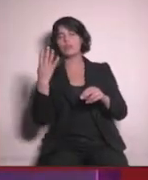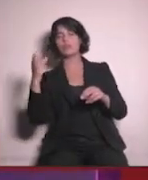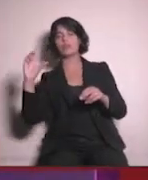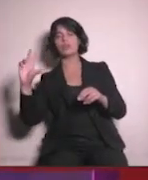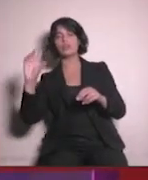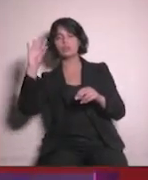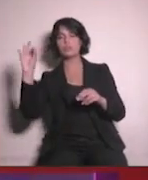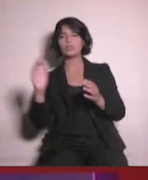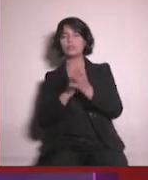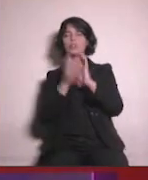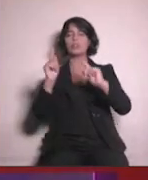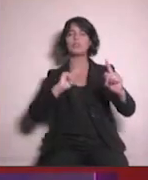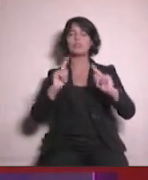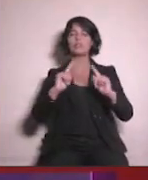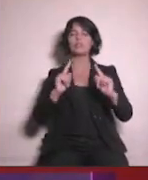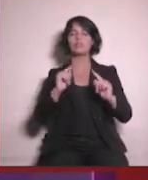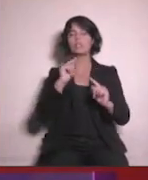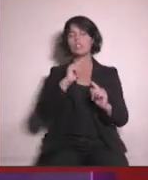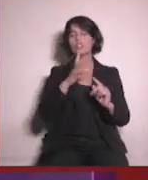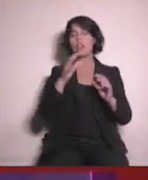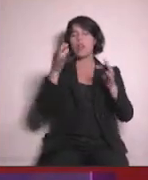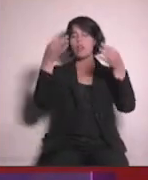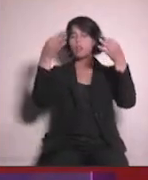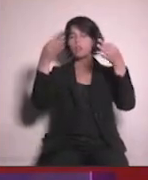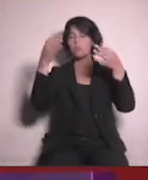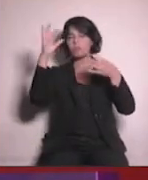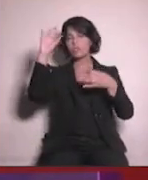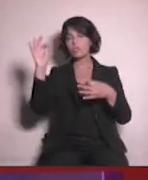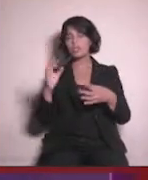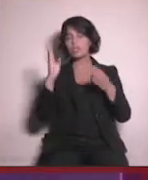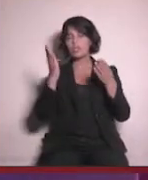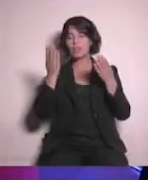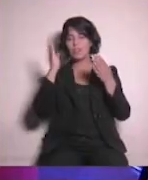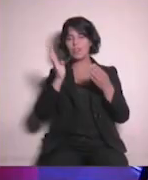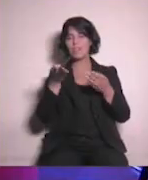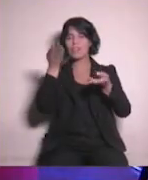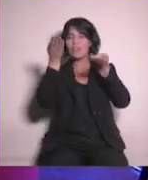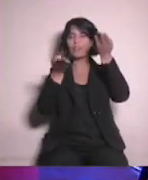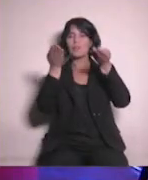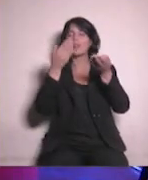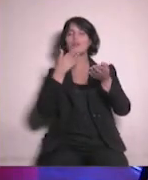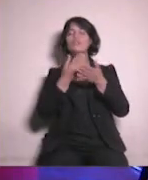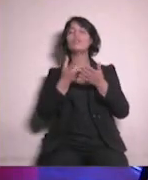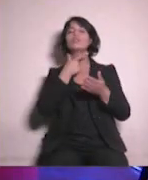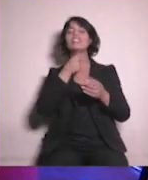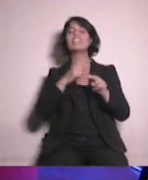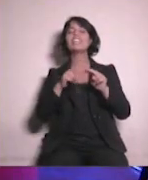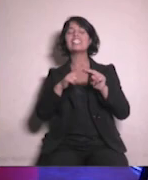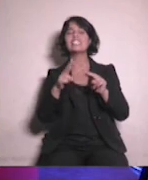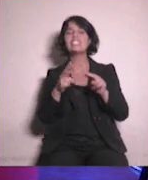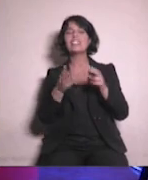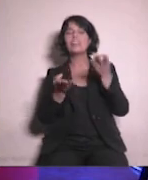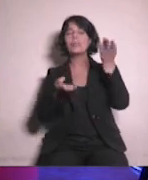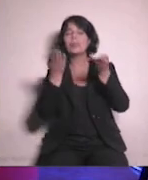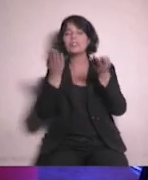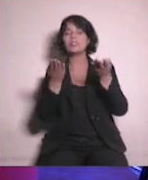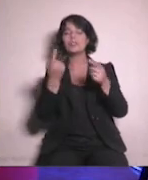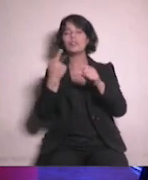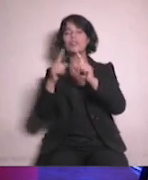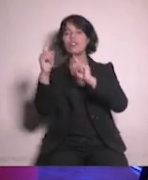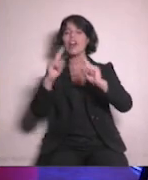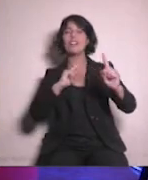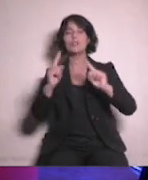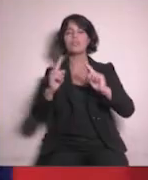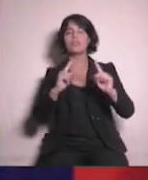administramos. Esa es la cifra que uno debe comparar cuando quiere hacer comparaciones con otros